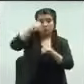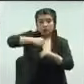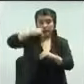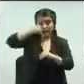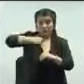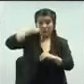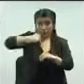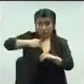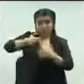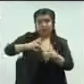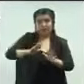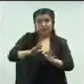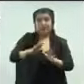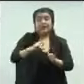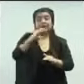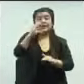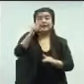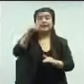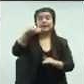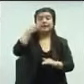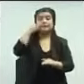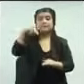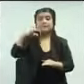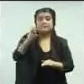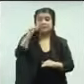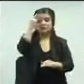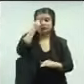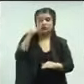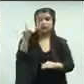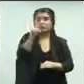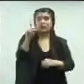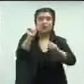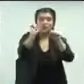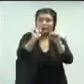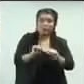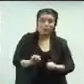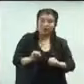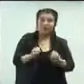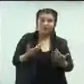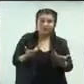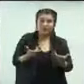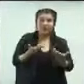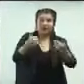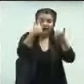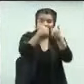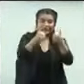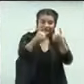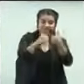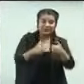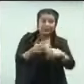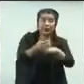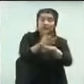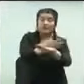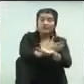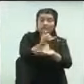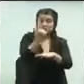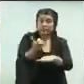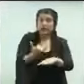todavía y Caminos ha tenido la incapacidad de ni siquiera haber hecho los estudios y están